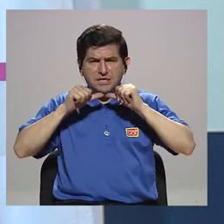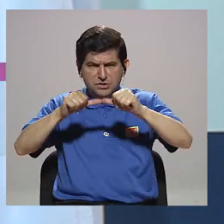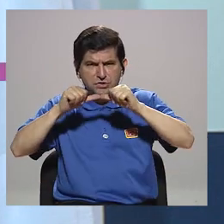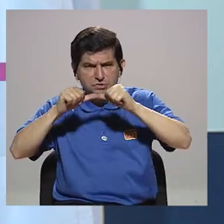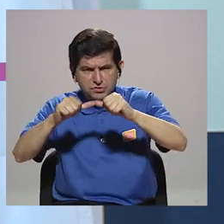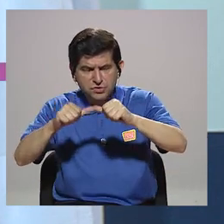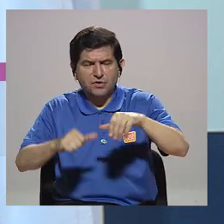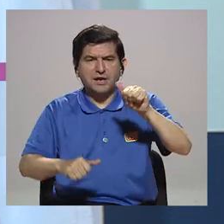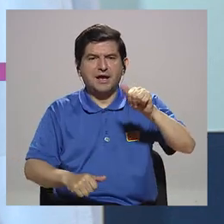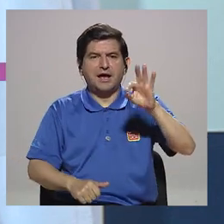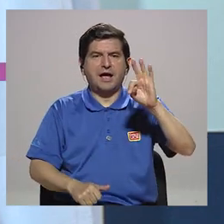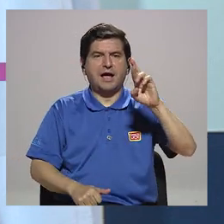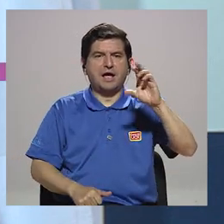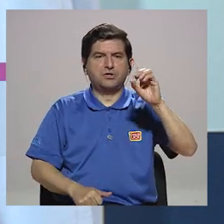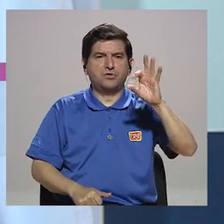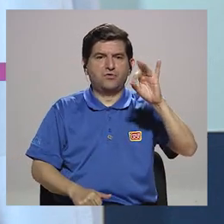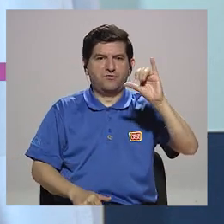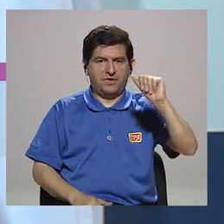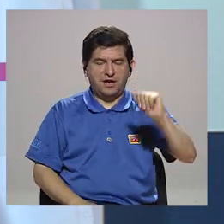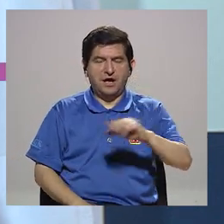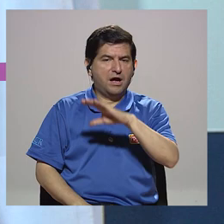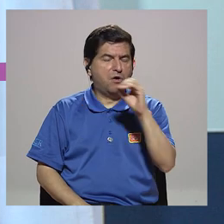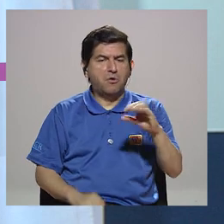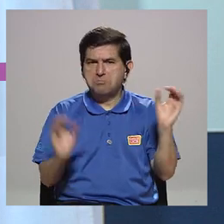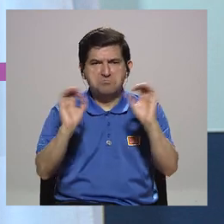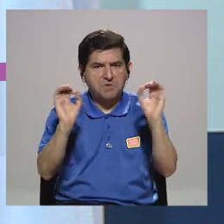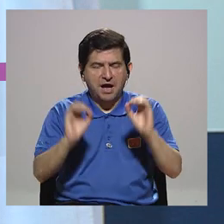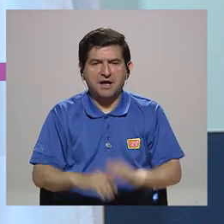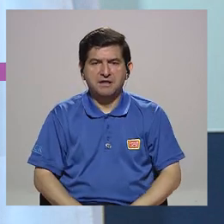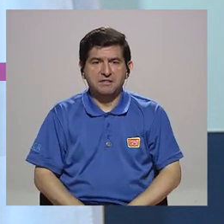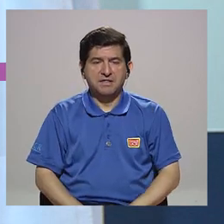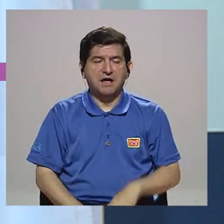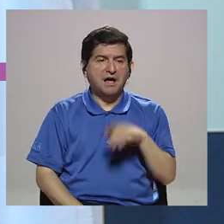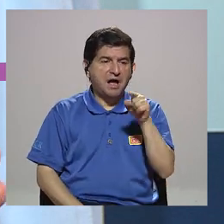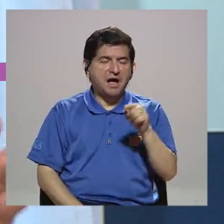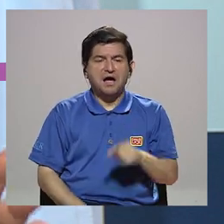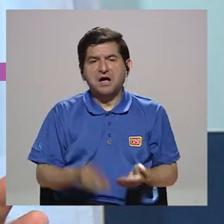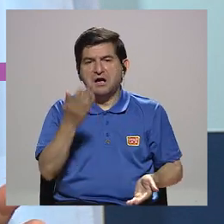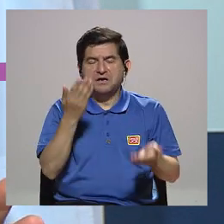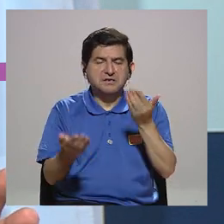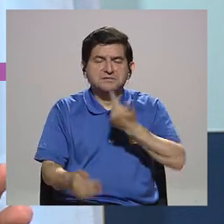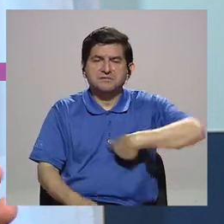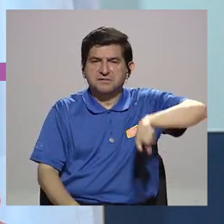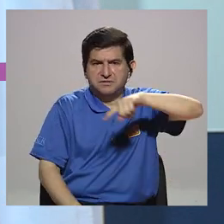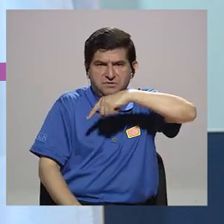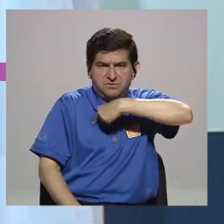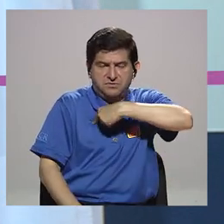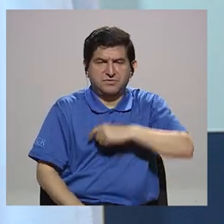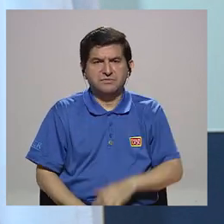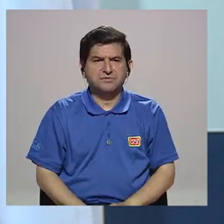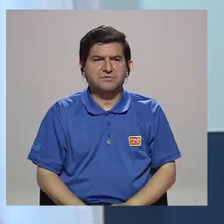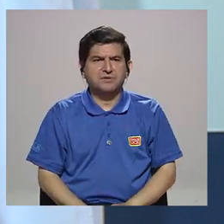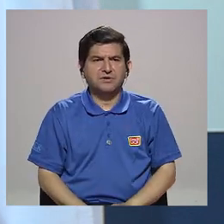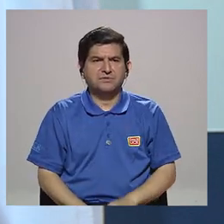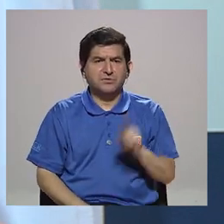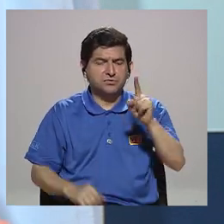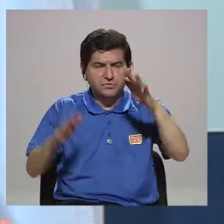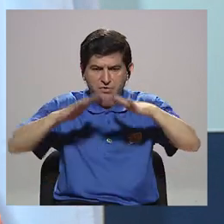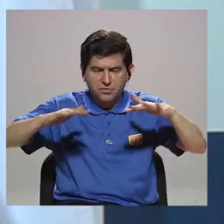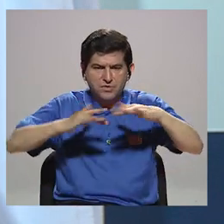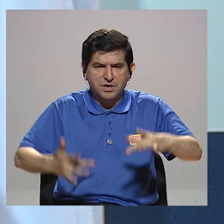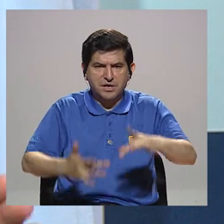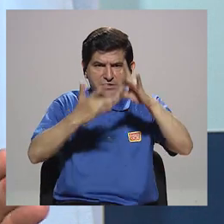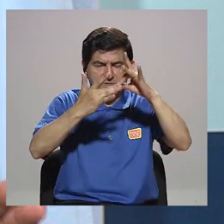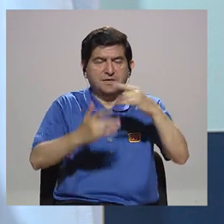encontramos. Si la encontramos, lo ponemos en una sala especial o en unos... un